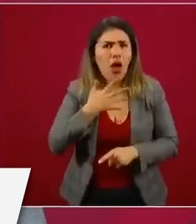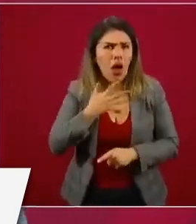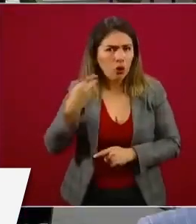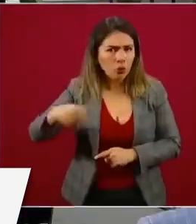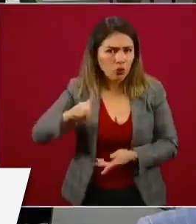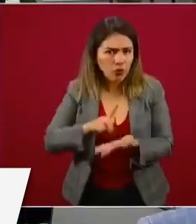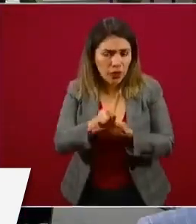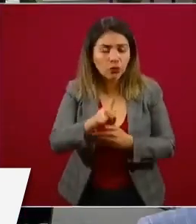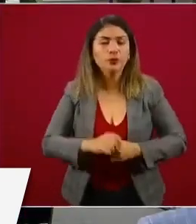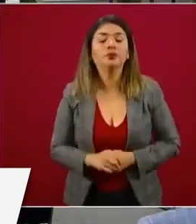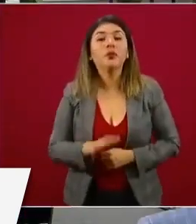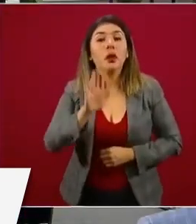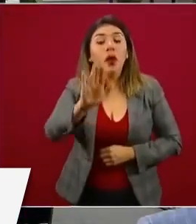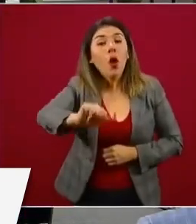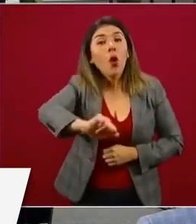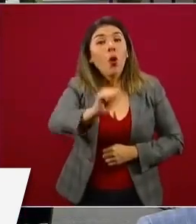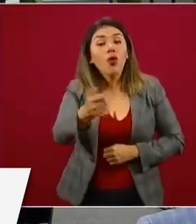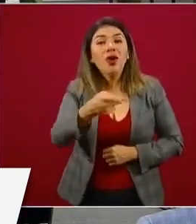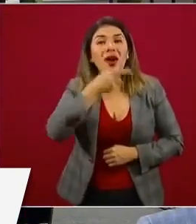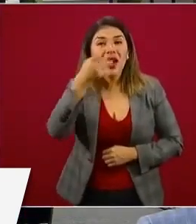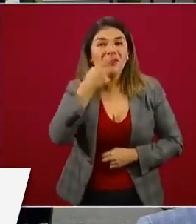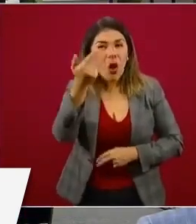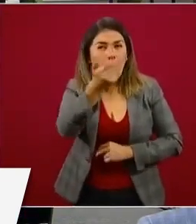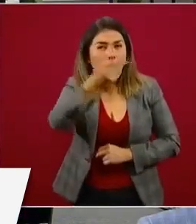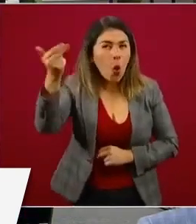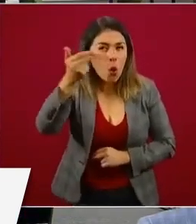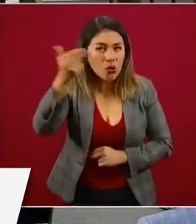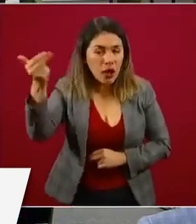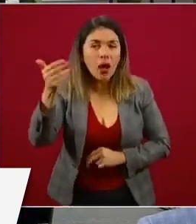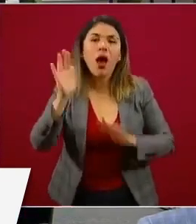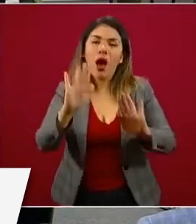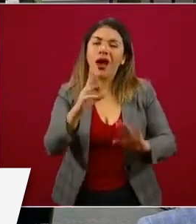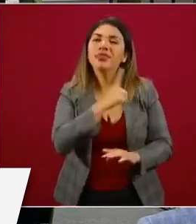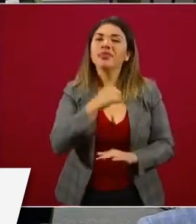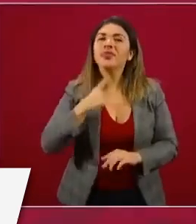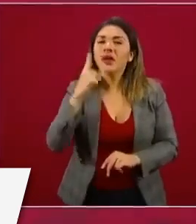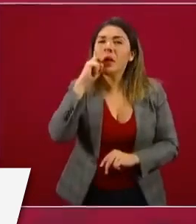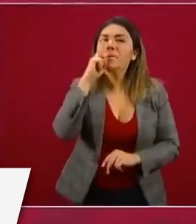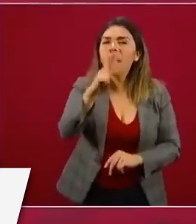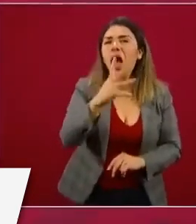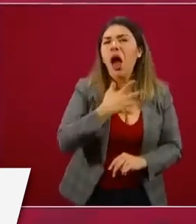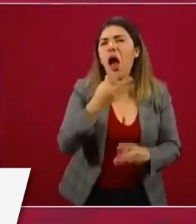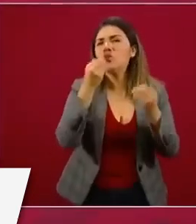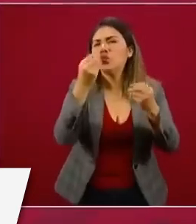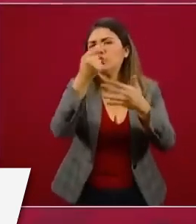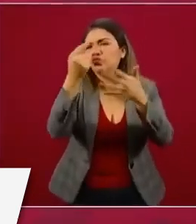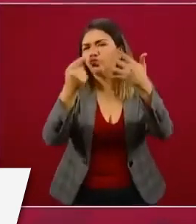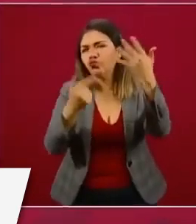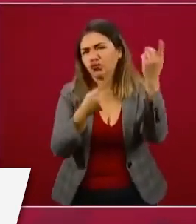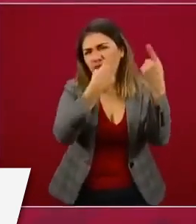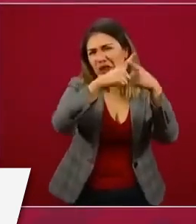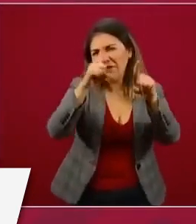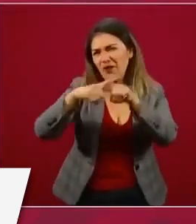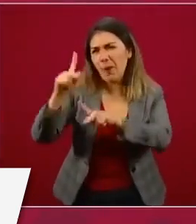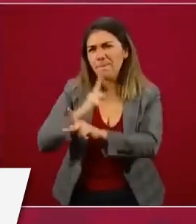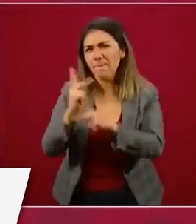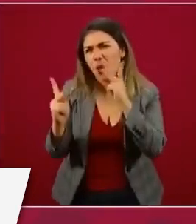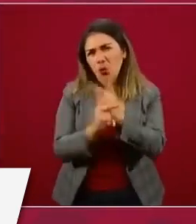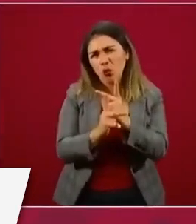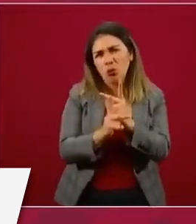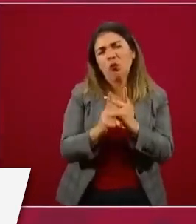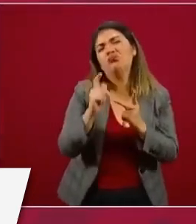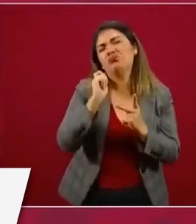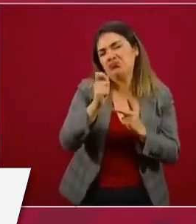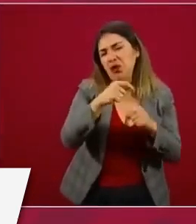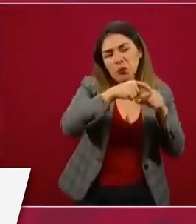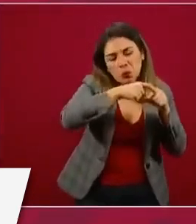a la cuestión hotelera es muy importante ver los distintos factores que hay va a haber muchos productos diferenciados a lo largo